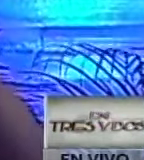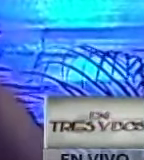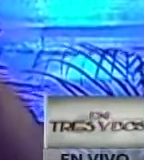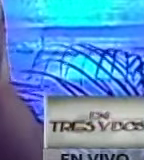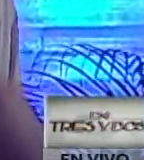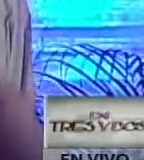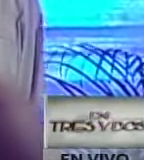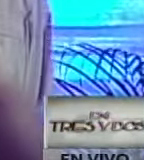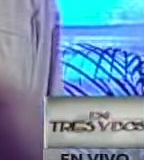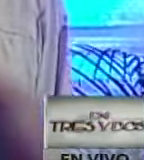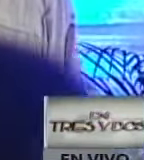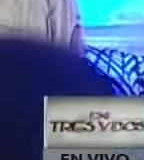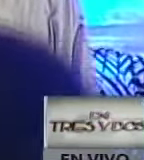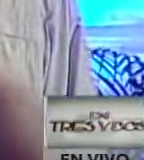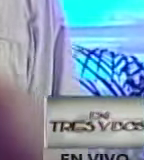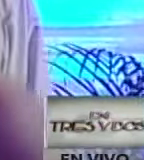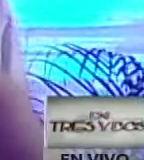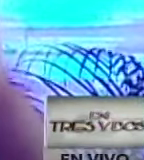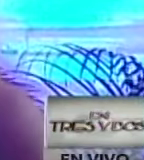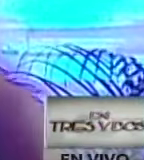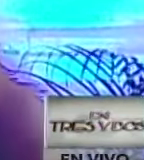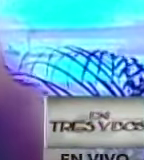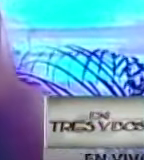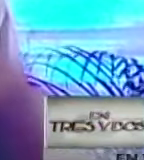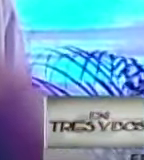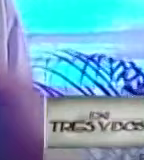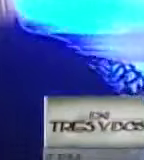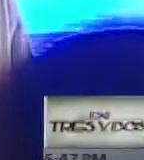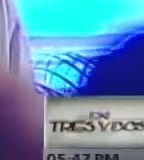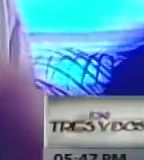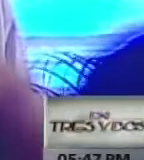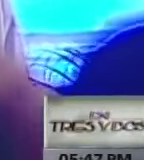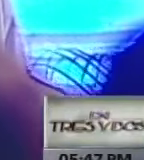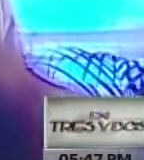trabajo acá en el INSE y hemos tenido una buena propuesta para el presidente.